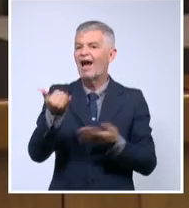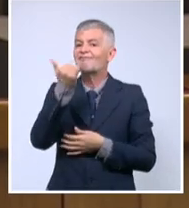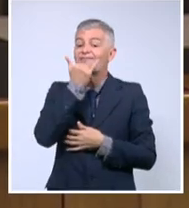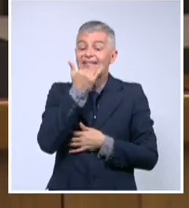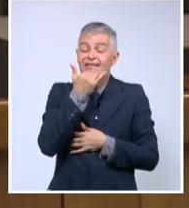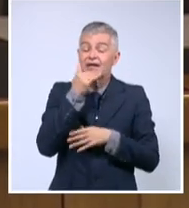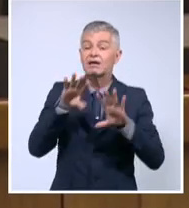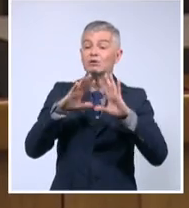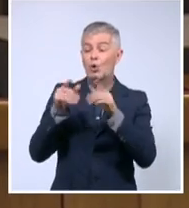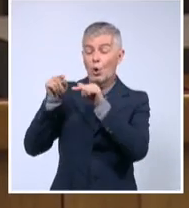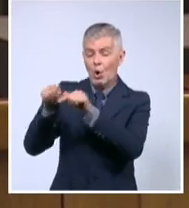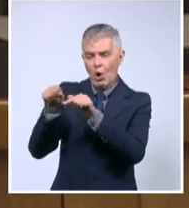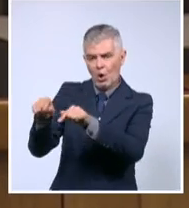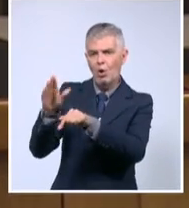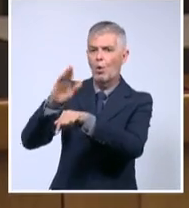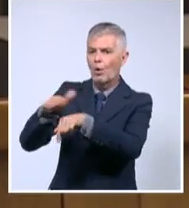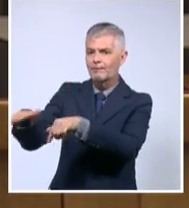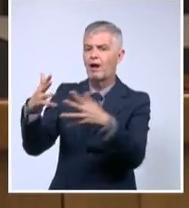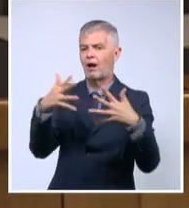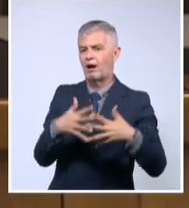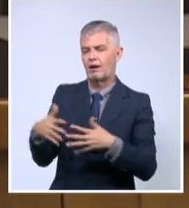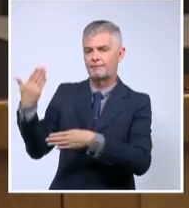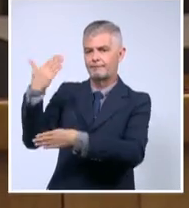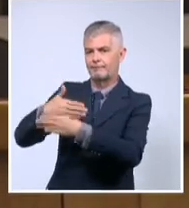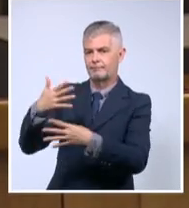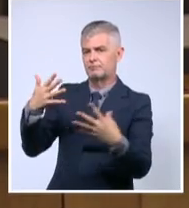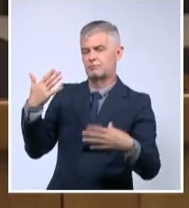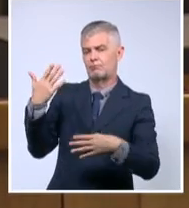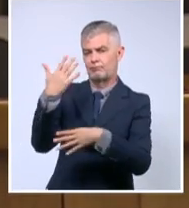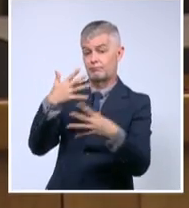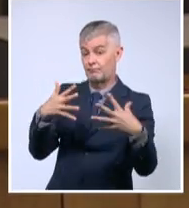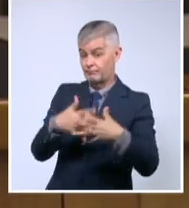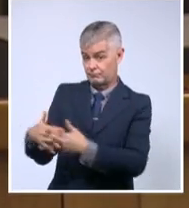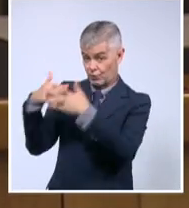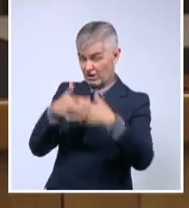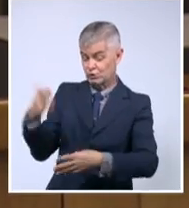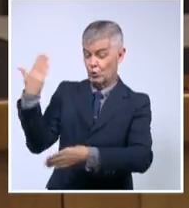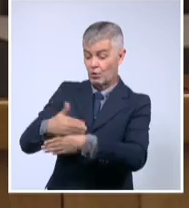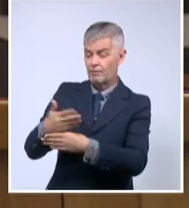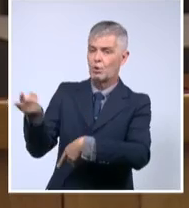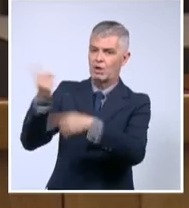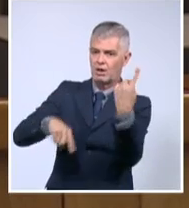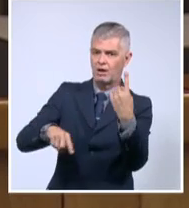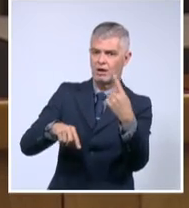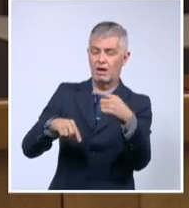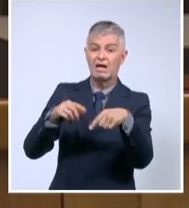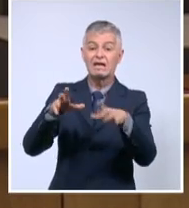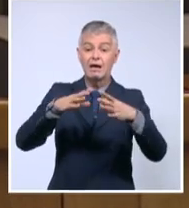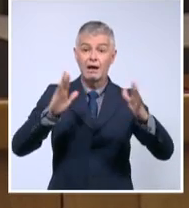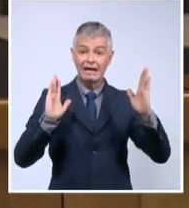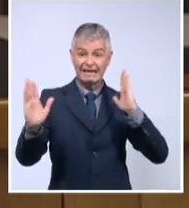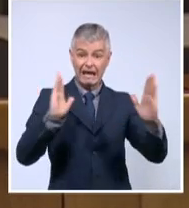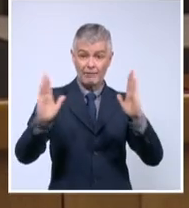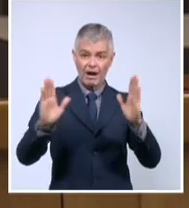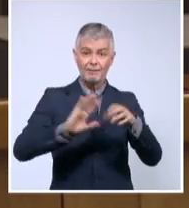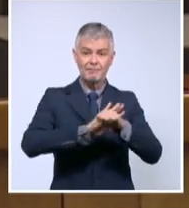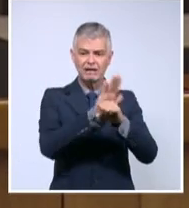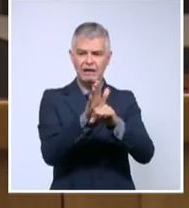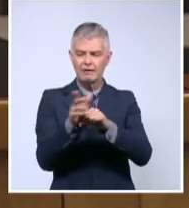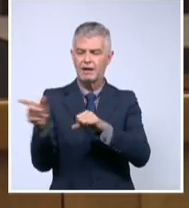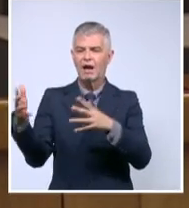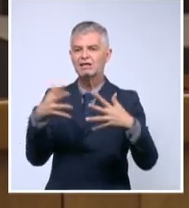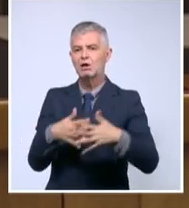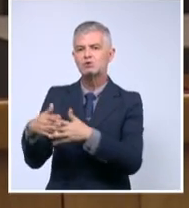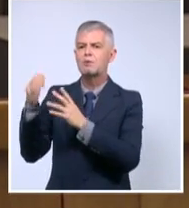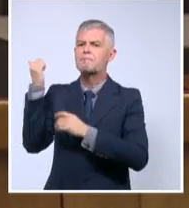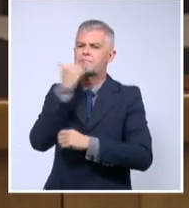esa guerra que en el marco de la pandemia Estados Unidos reforzó con cruel y despiadada voluntad. Como